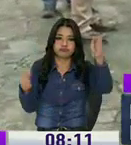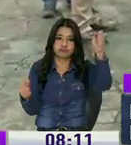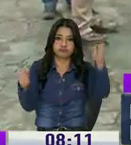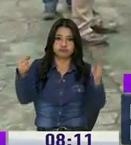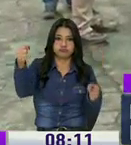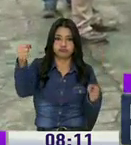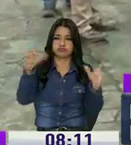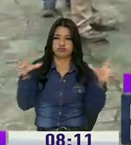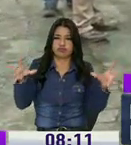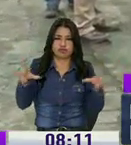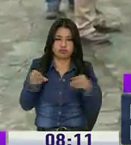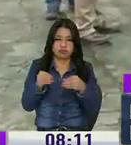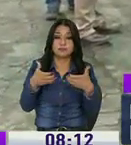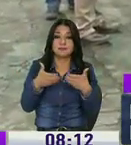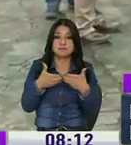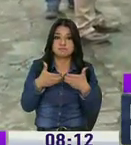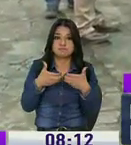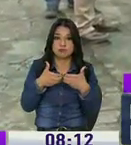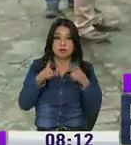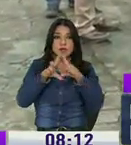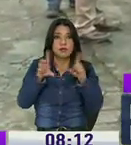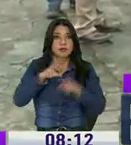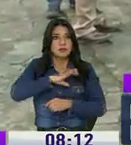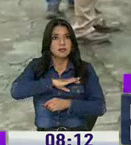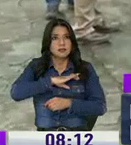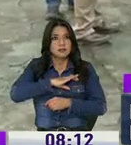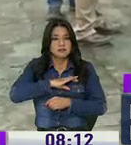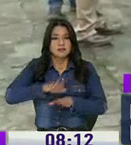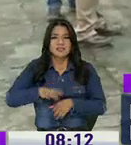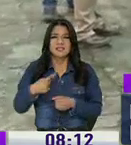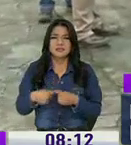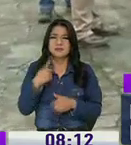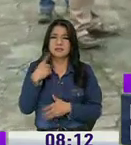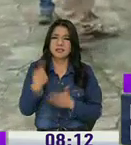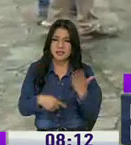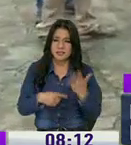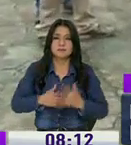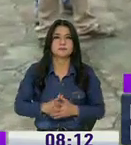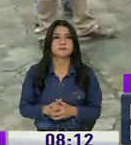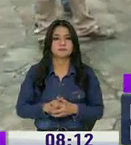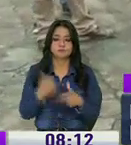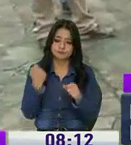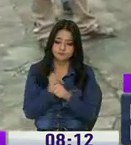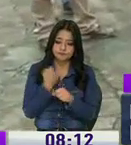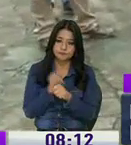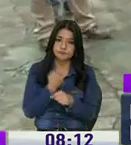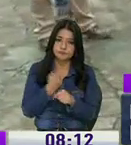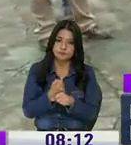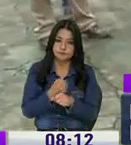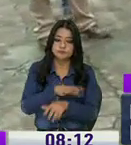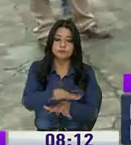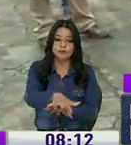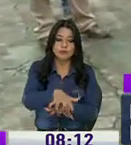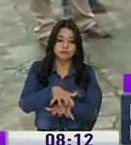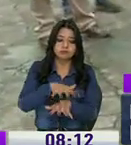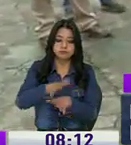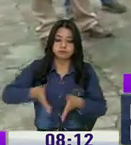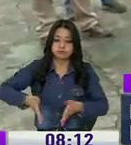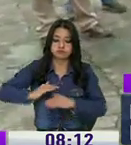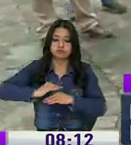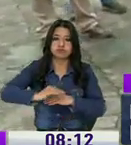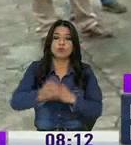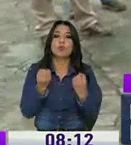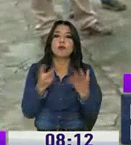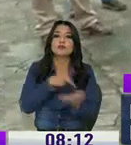caminero de la empresa municipal metropolitana para realizar lo que son trabajos de repavimentación.